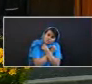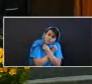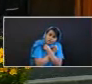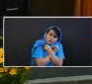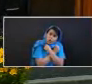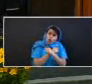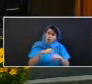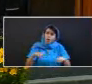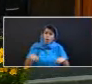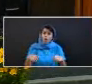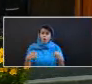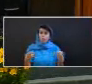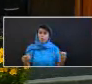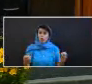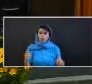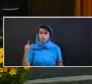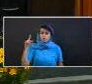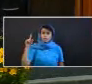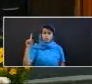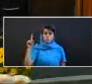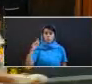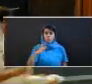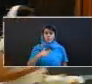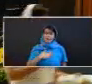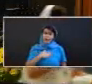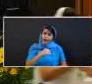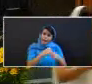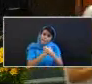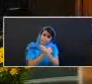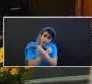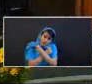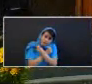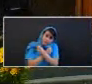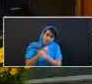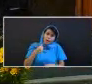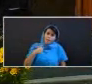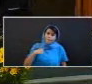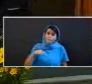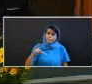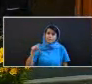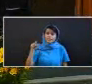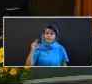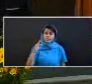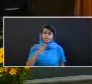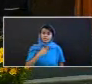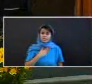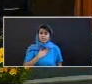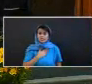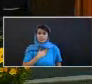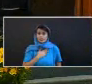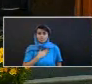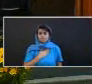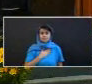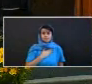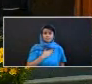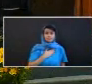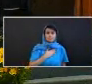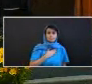amar como me amas tú a mí.